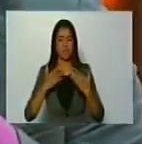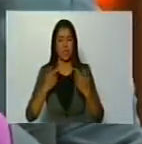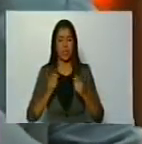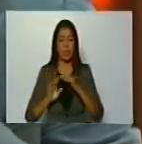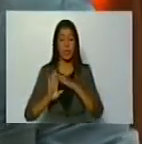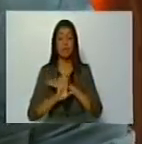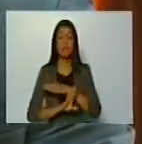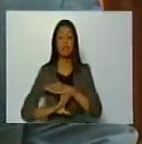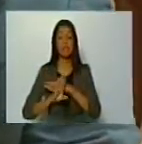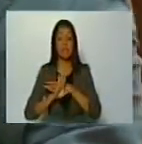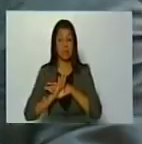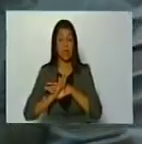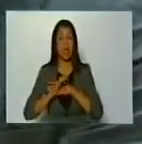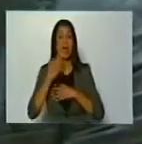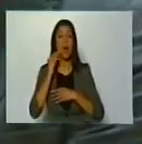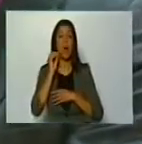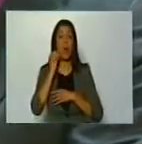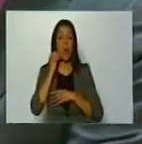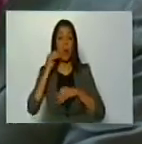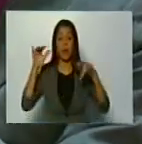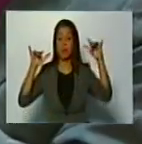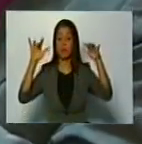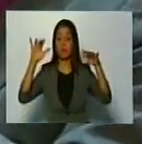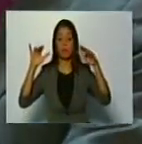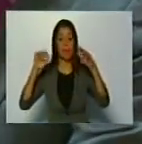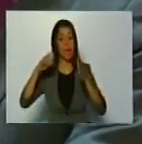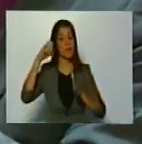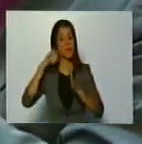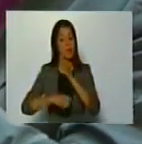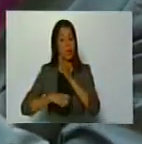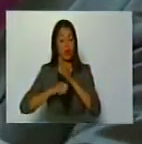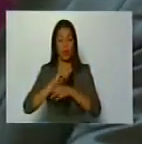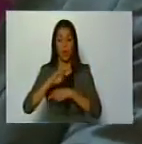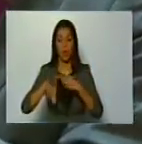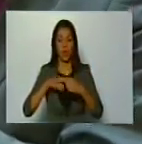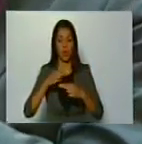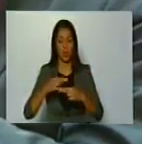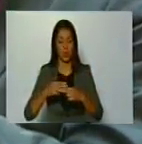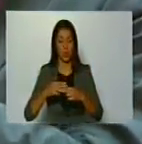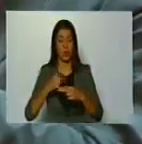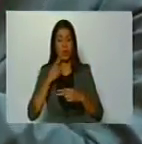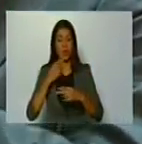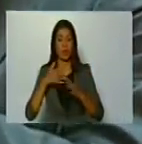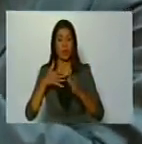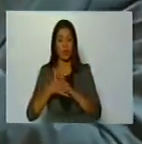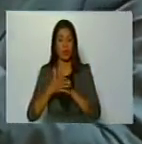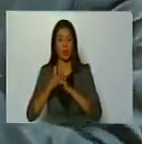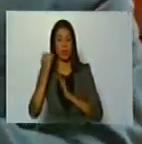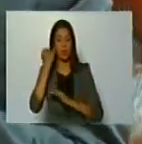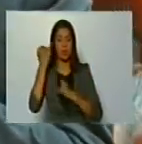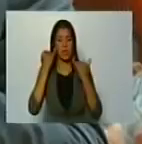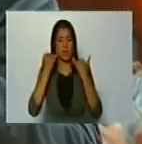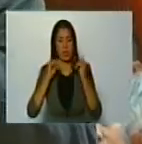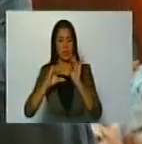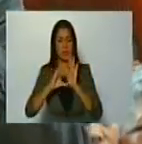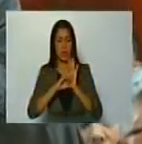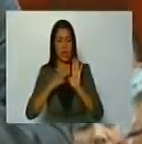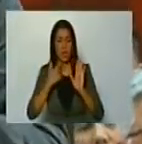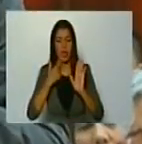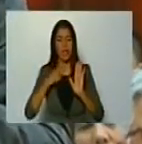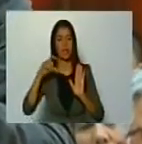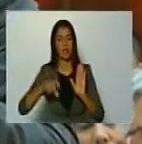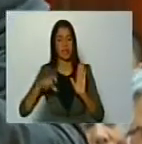ese reclutamiento y utilización, con inclusión de la adopción de las medidas legales